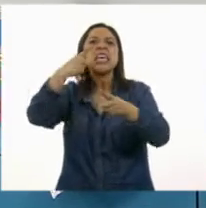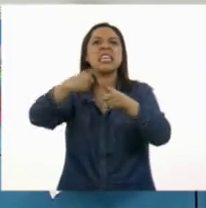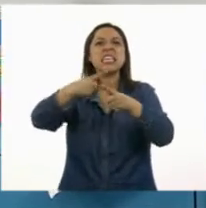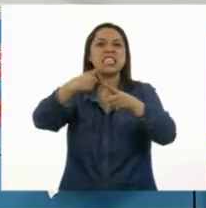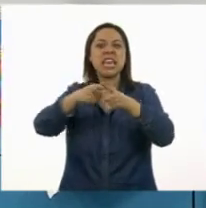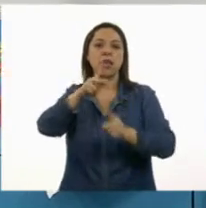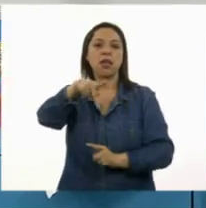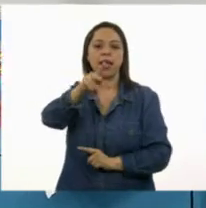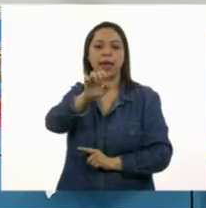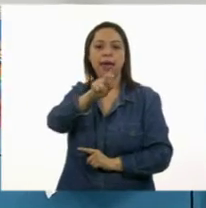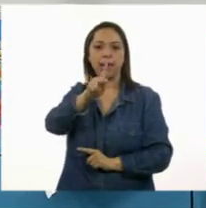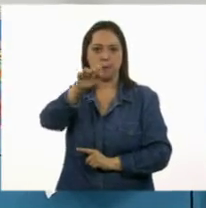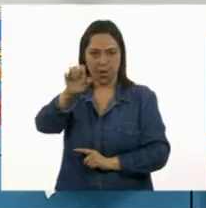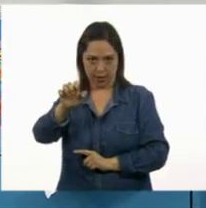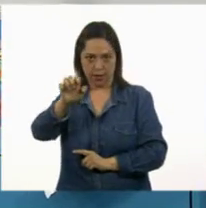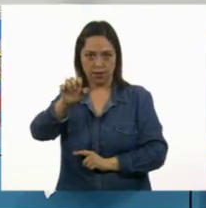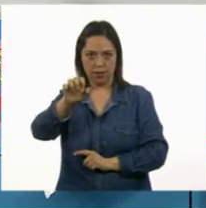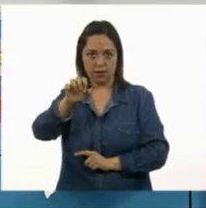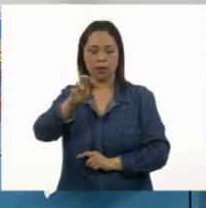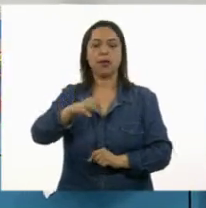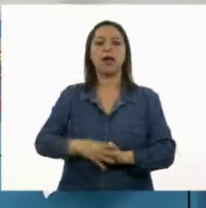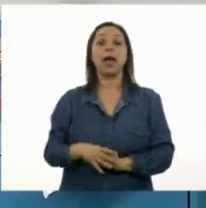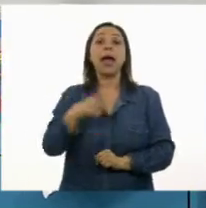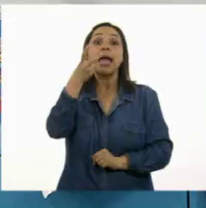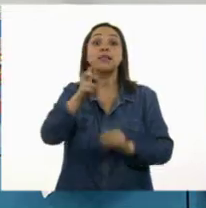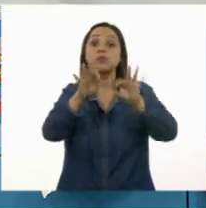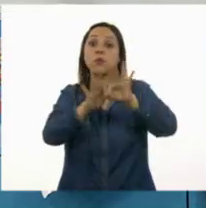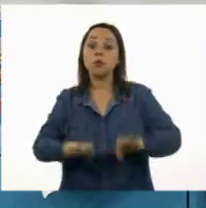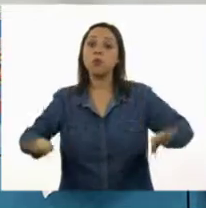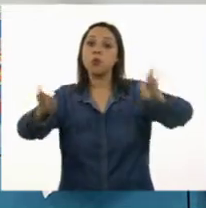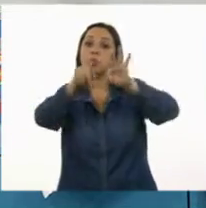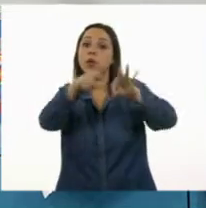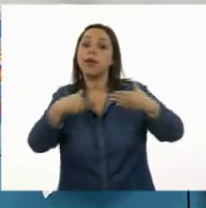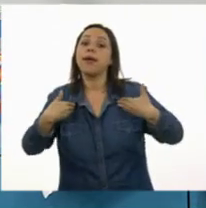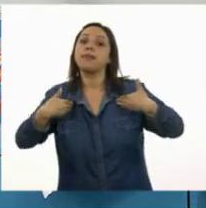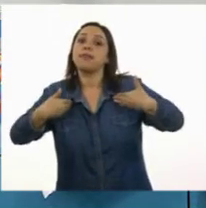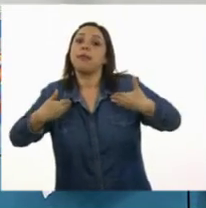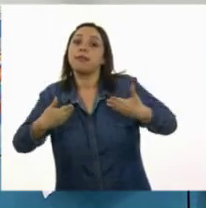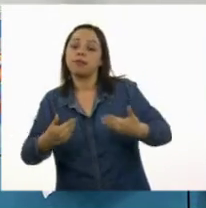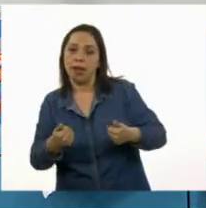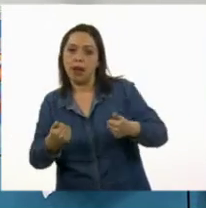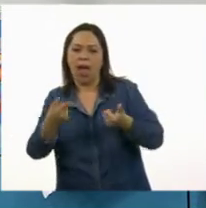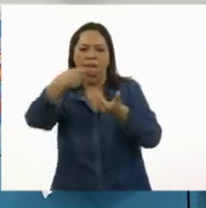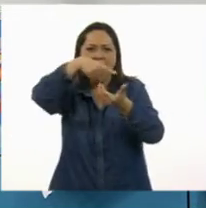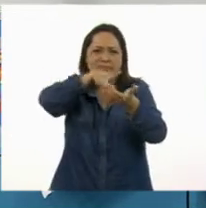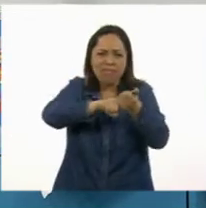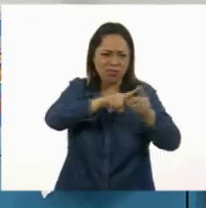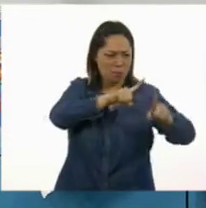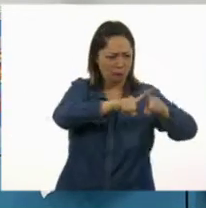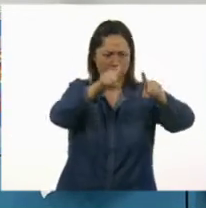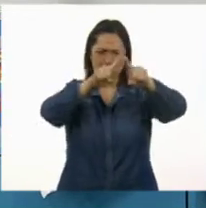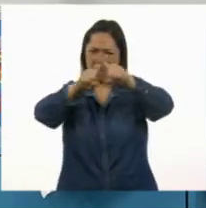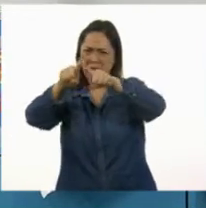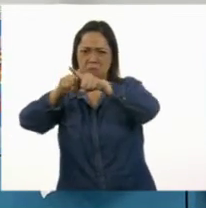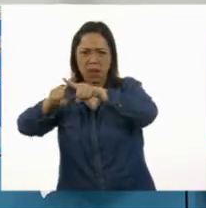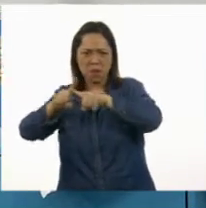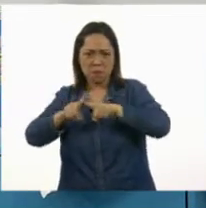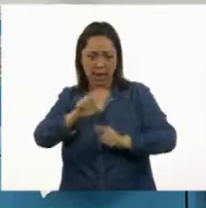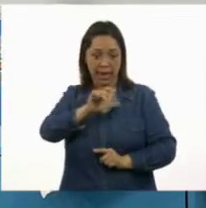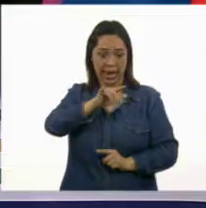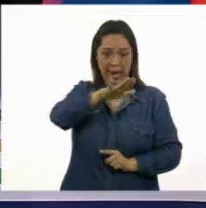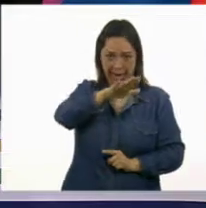Es importante porque esto nos va a permitir comprender la variedad de grupos y subgrupos de los